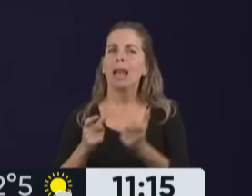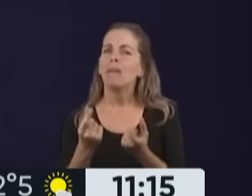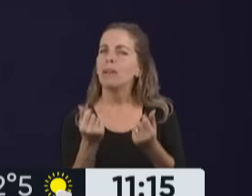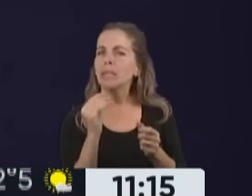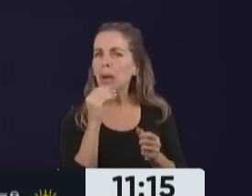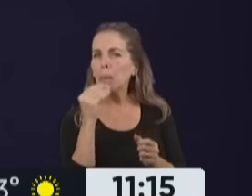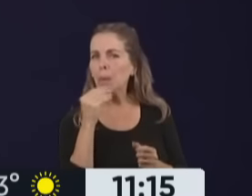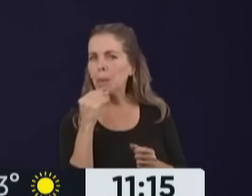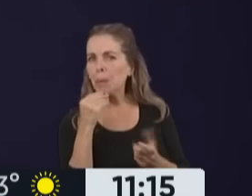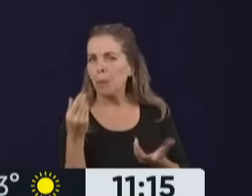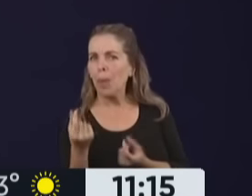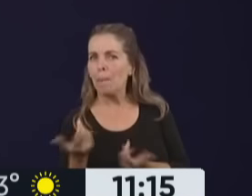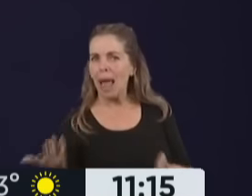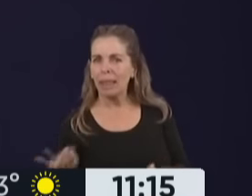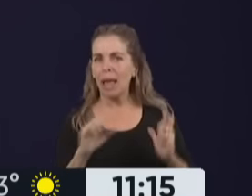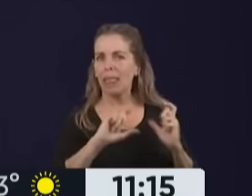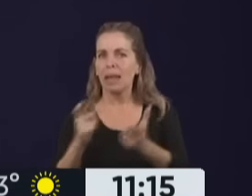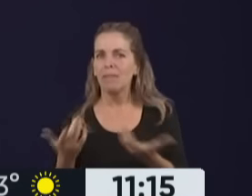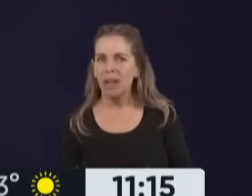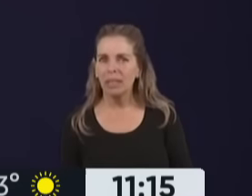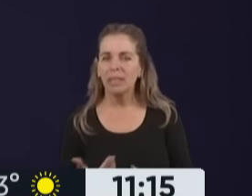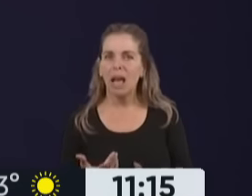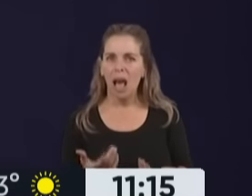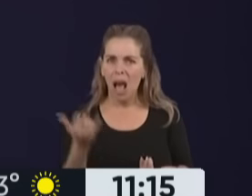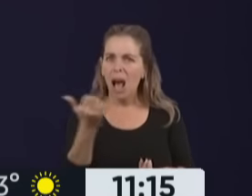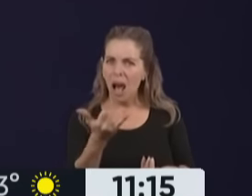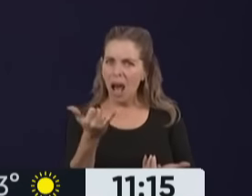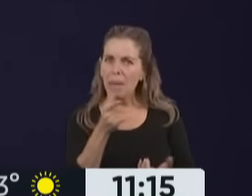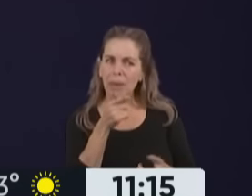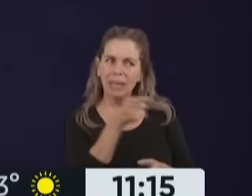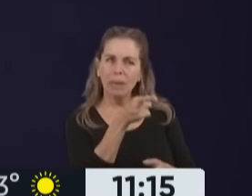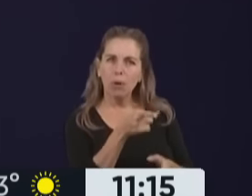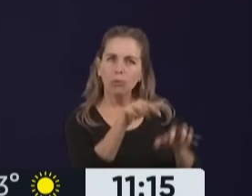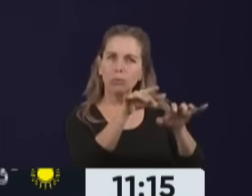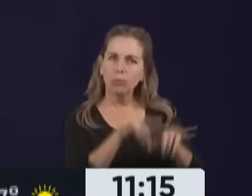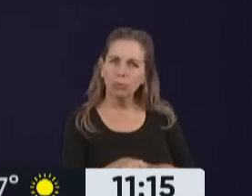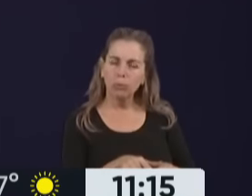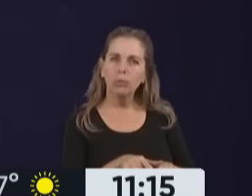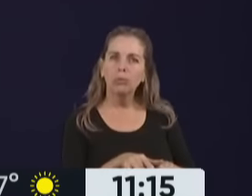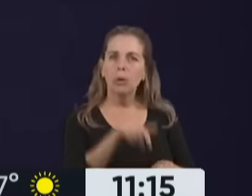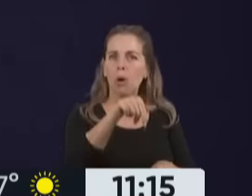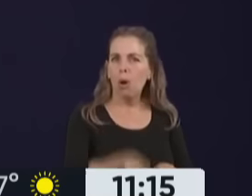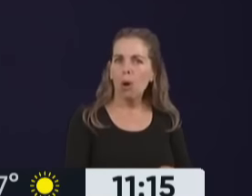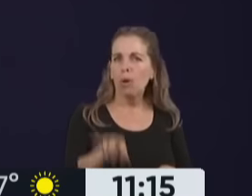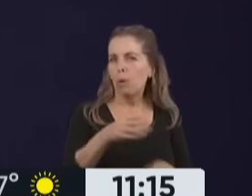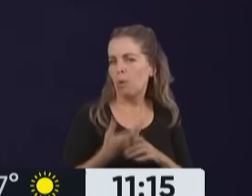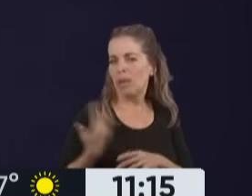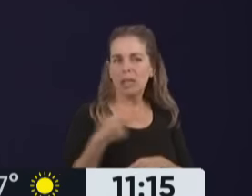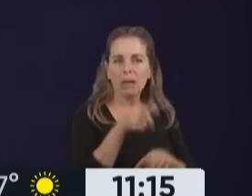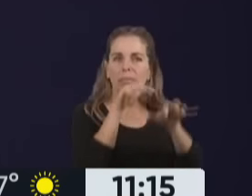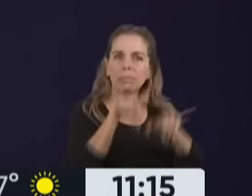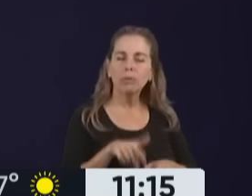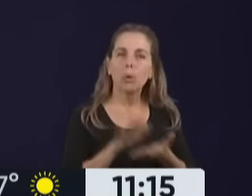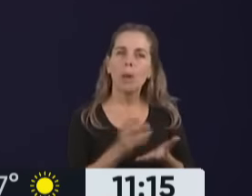las que vos mencionás. De hecho, creo que así lo mencionás en la nota que hiciste, que publicaste hoy o que publicaste ayer sobre estos